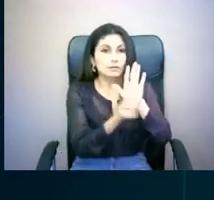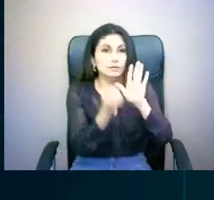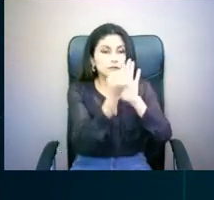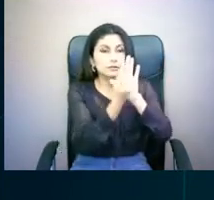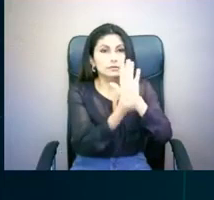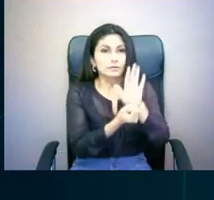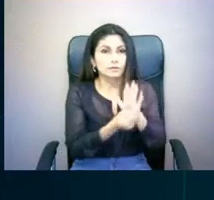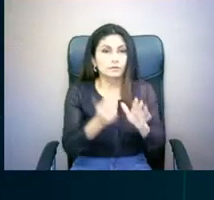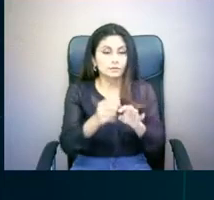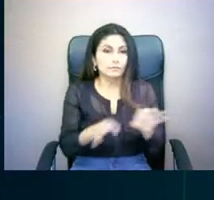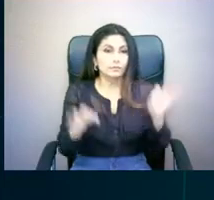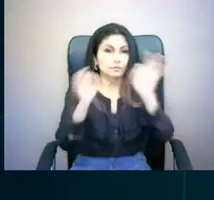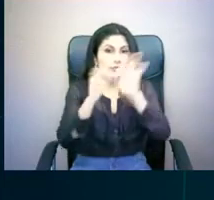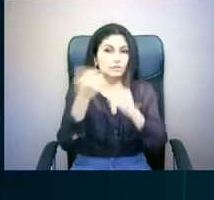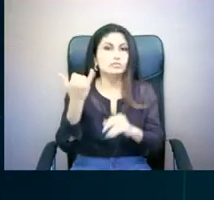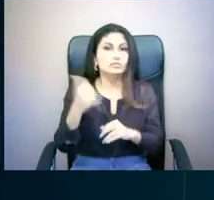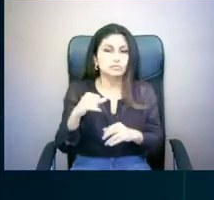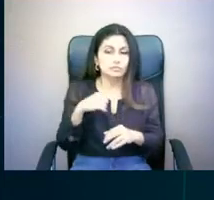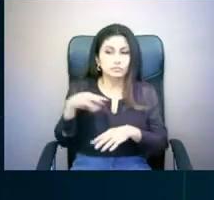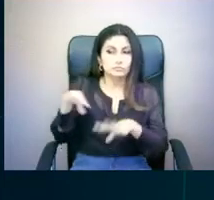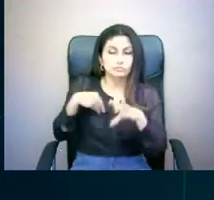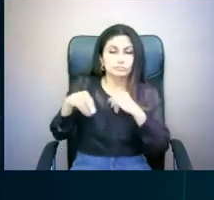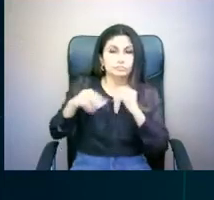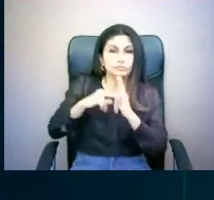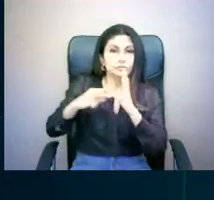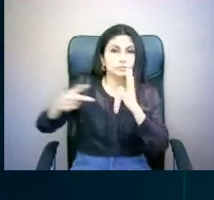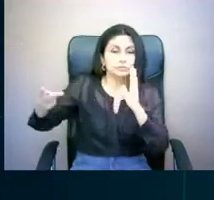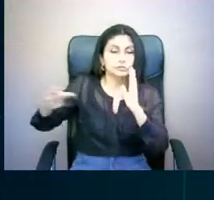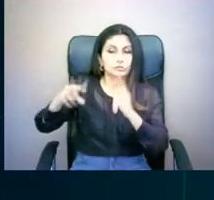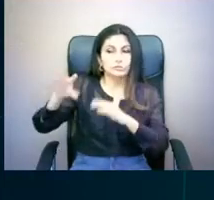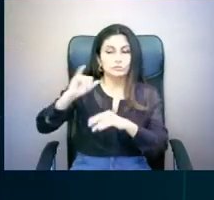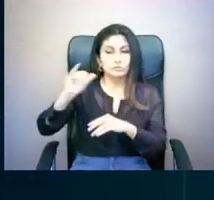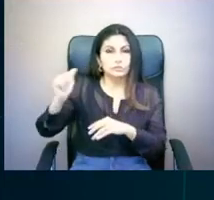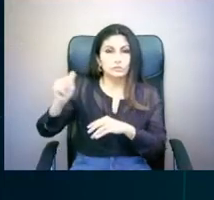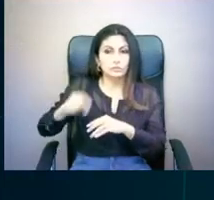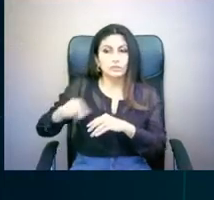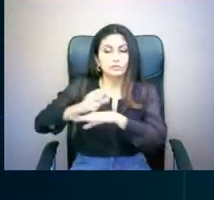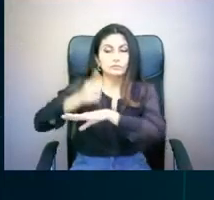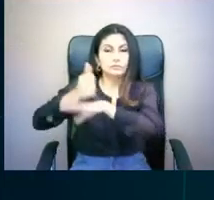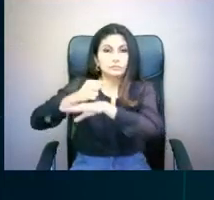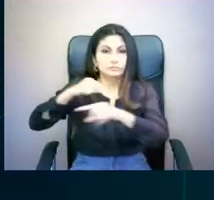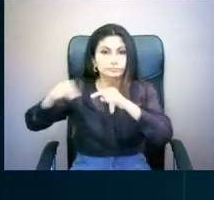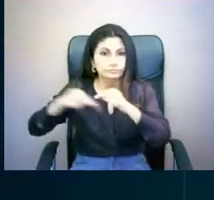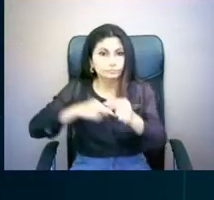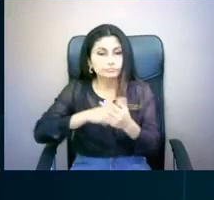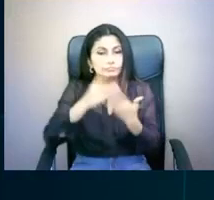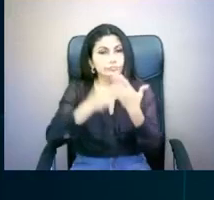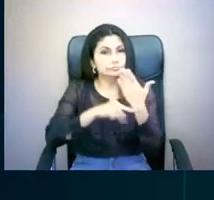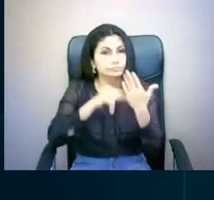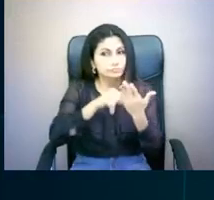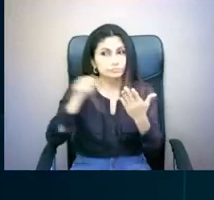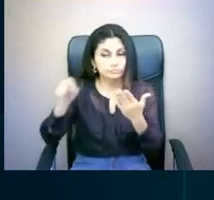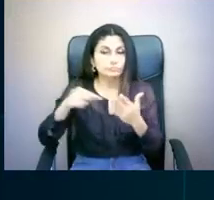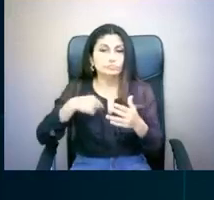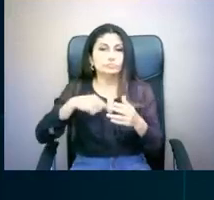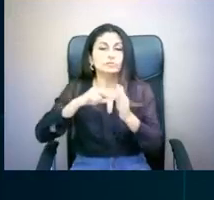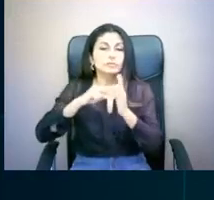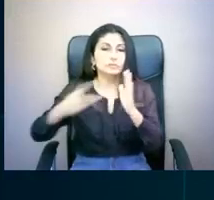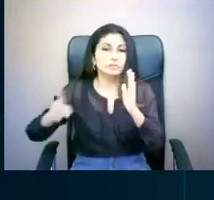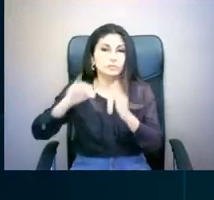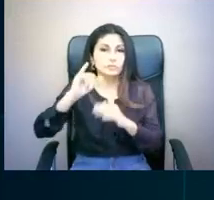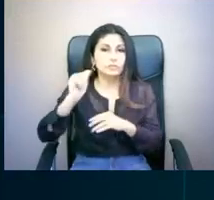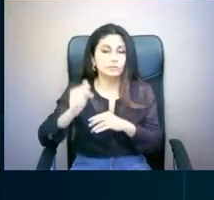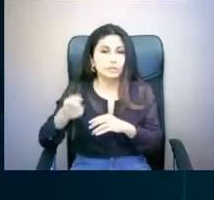más allá que importantes, es que han empezado ya a basar todos, digamos, sus gestores de proyectos en términos de inteligencia artificial. ¿Listo? Entonces, por ejemplo, vemos como